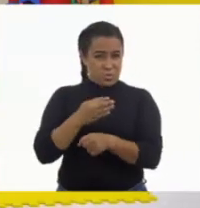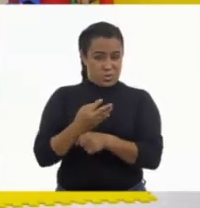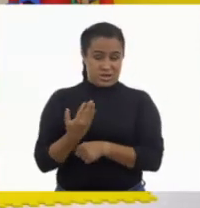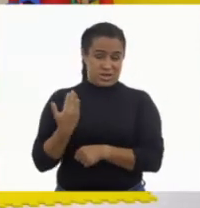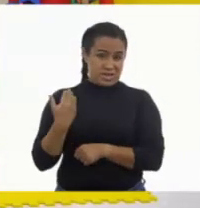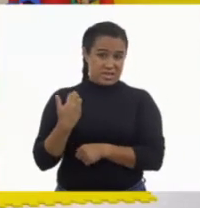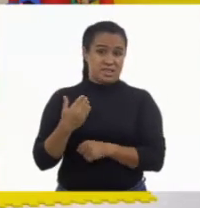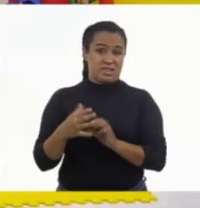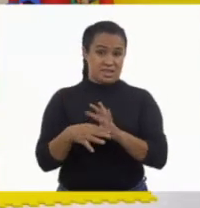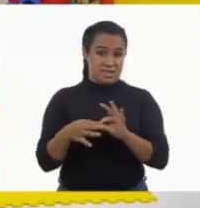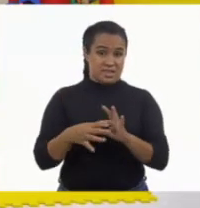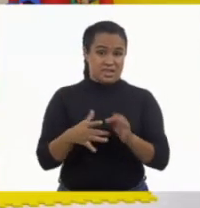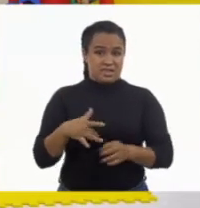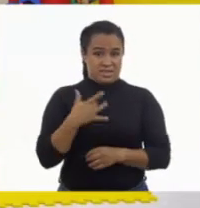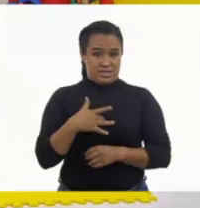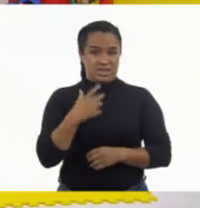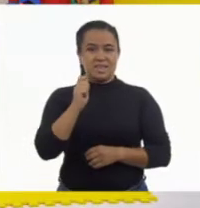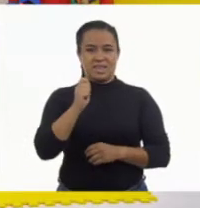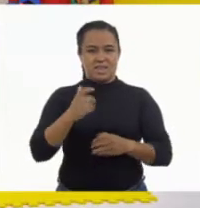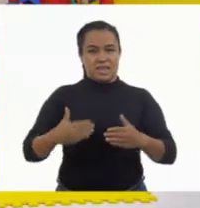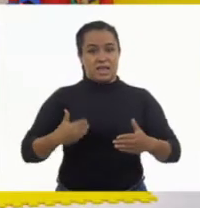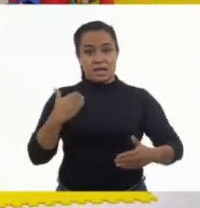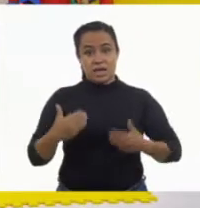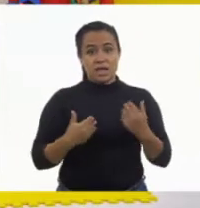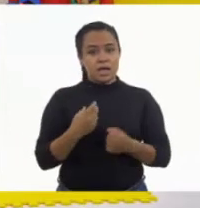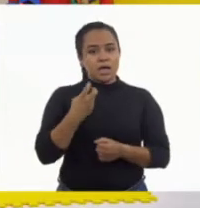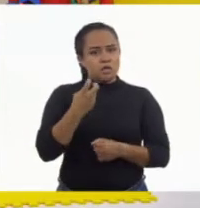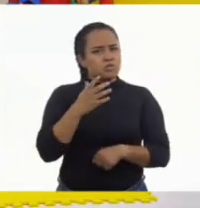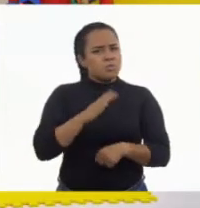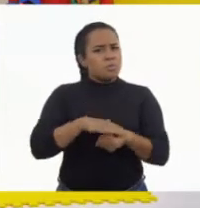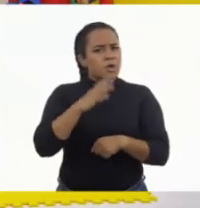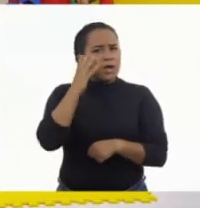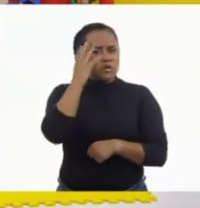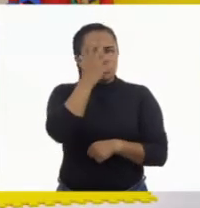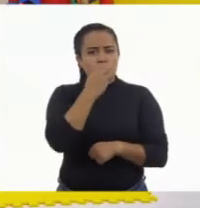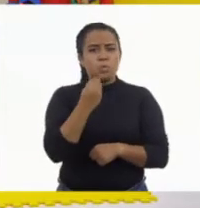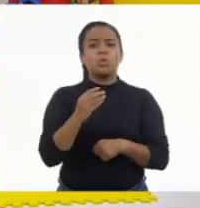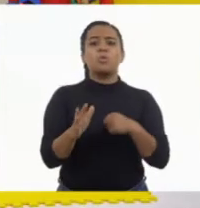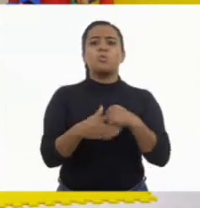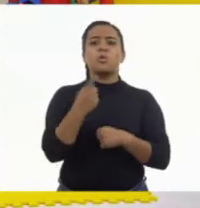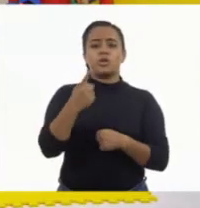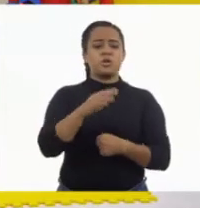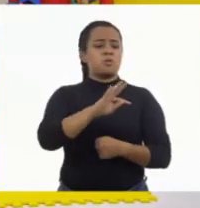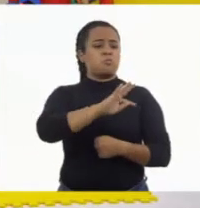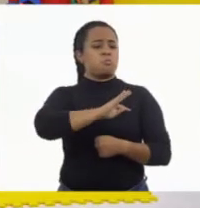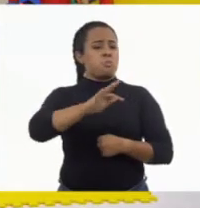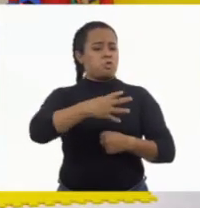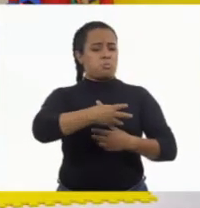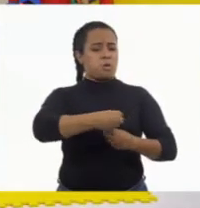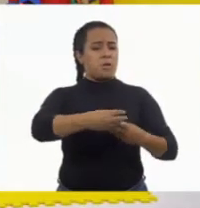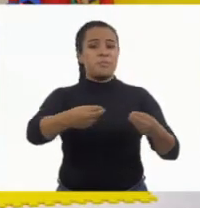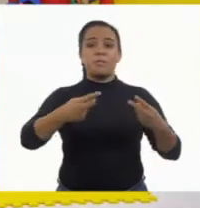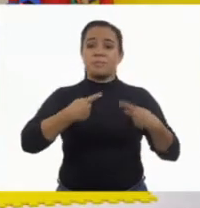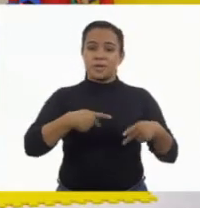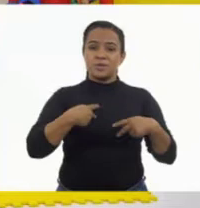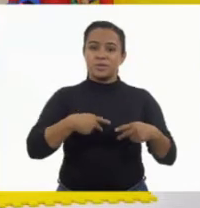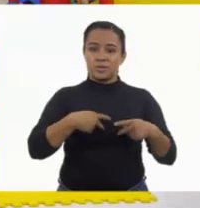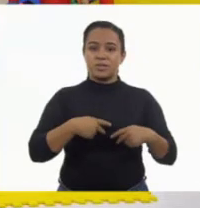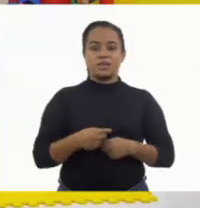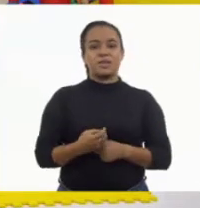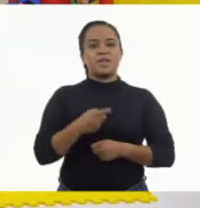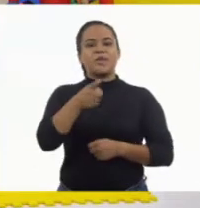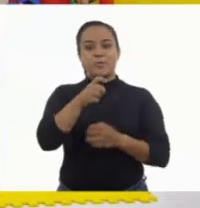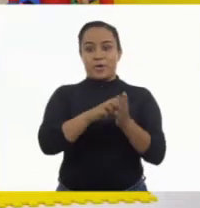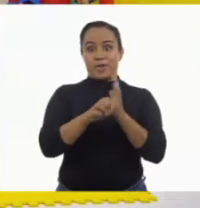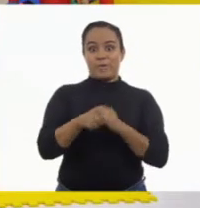nos compartiste, la de la alegría, es una de las más bonitas porque la puedes contagiar a todos los demás. Basta con que te